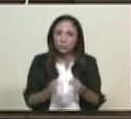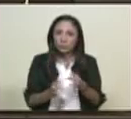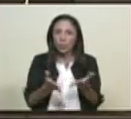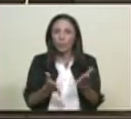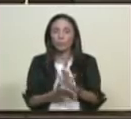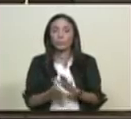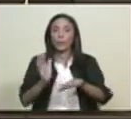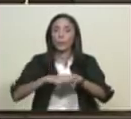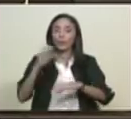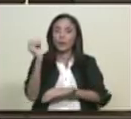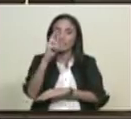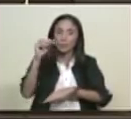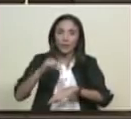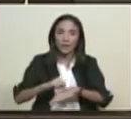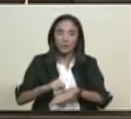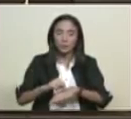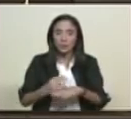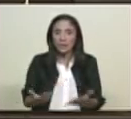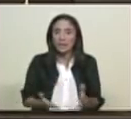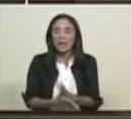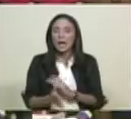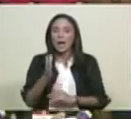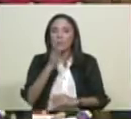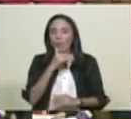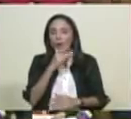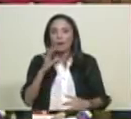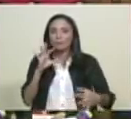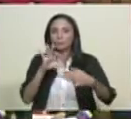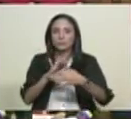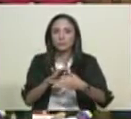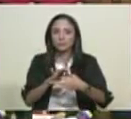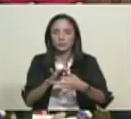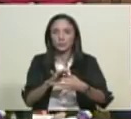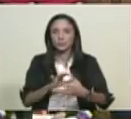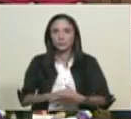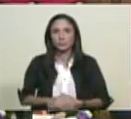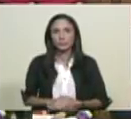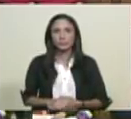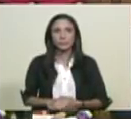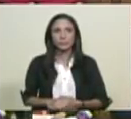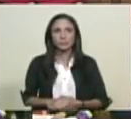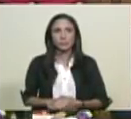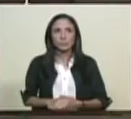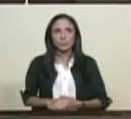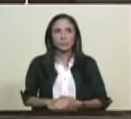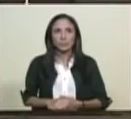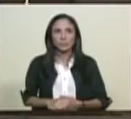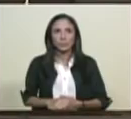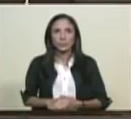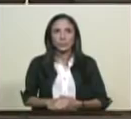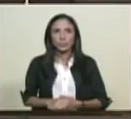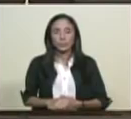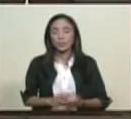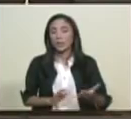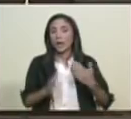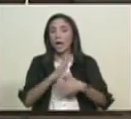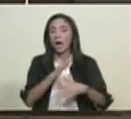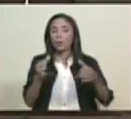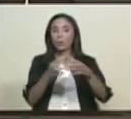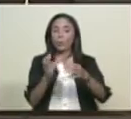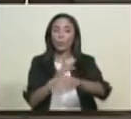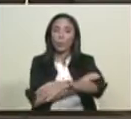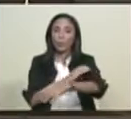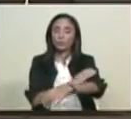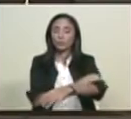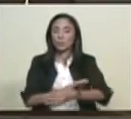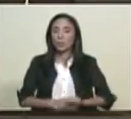Asamblea Nacional, el Poder Legislativo, había sido, como fue, secuestrado por un grupo de gente absolutamente